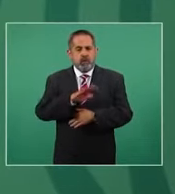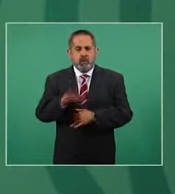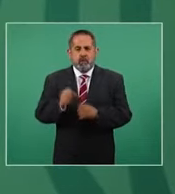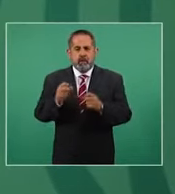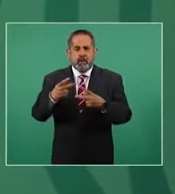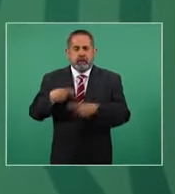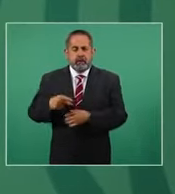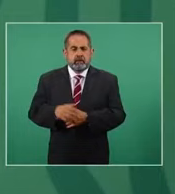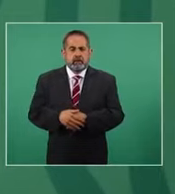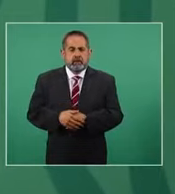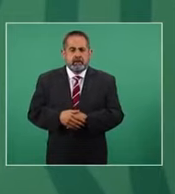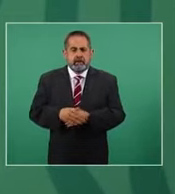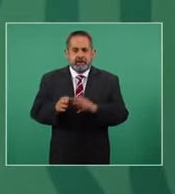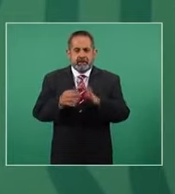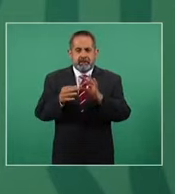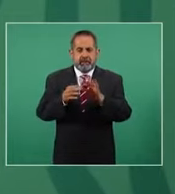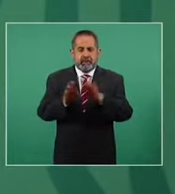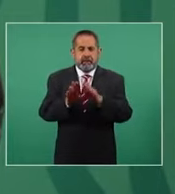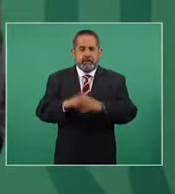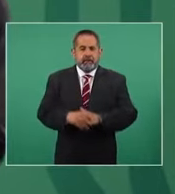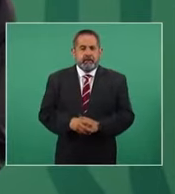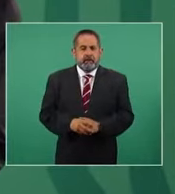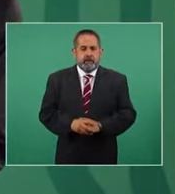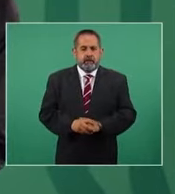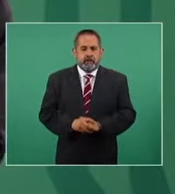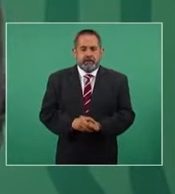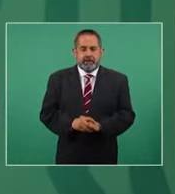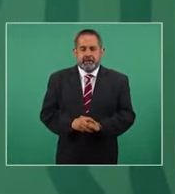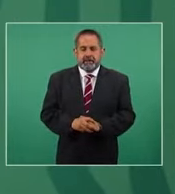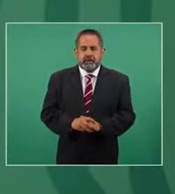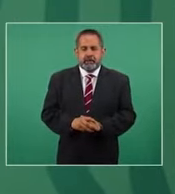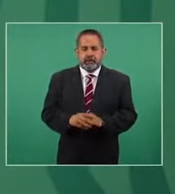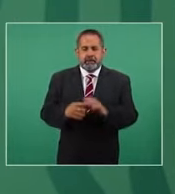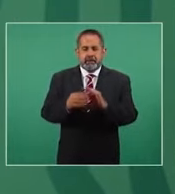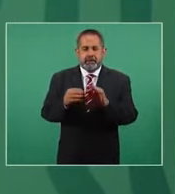Ahora va a informar sobre el número de fallecidos